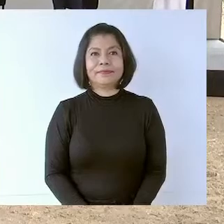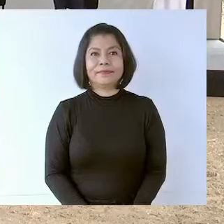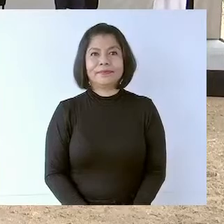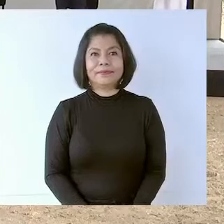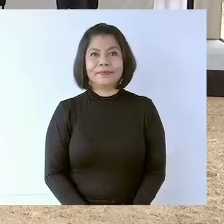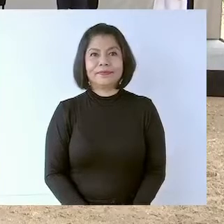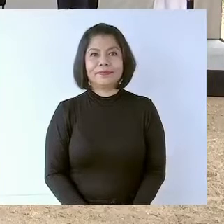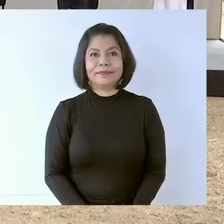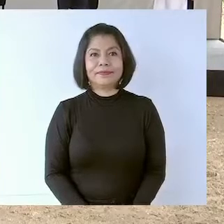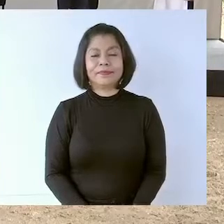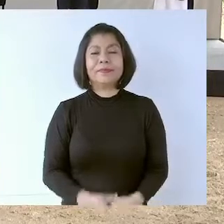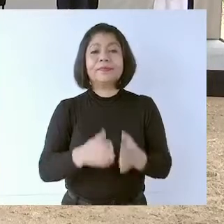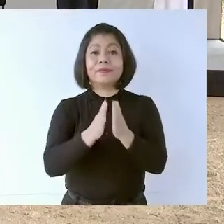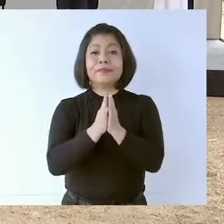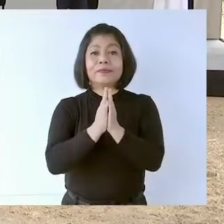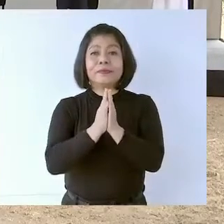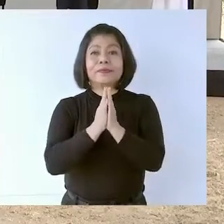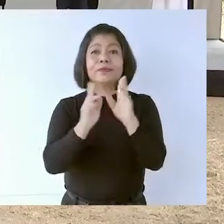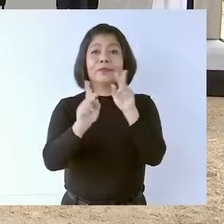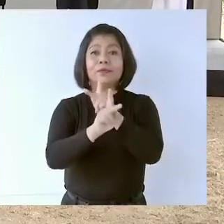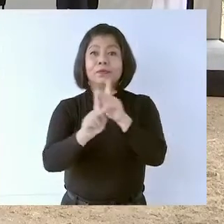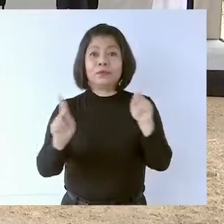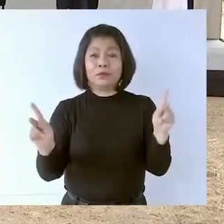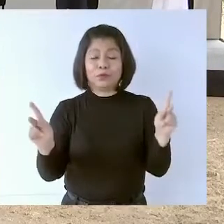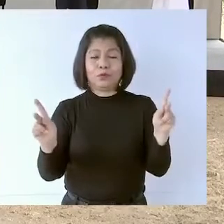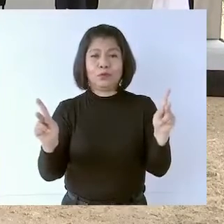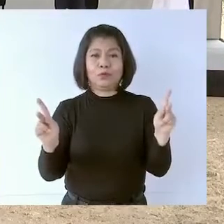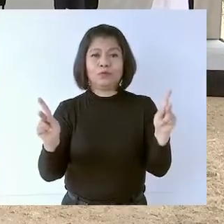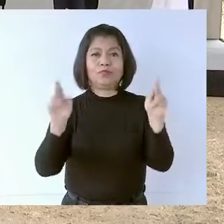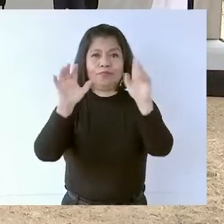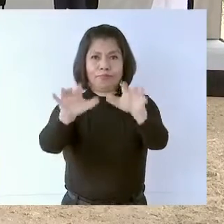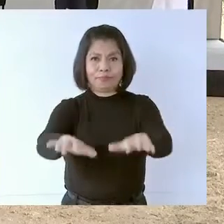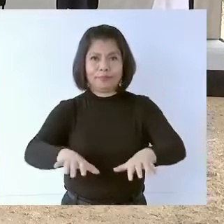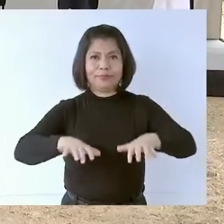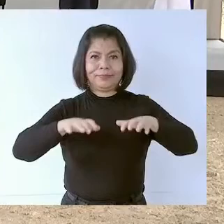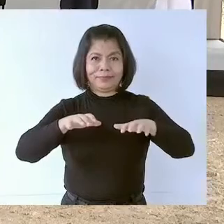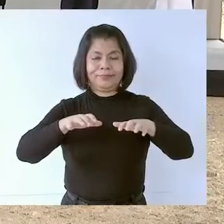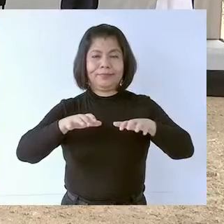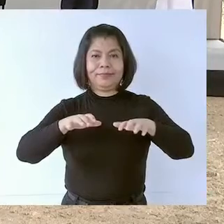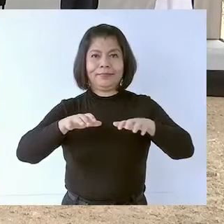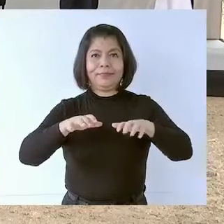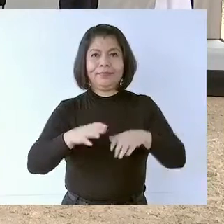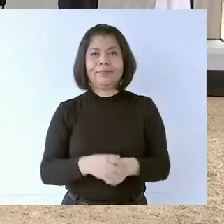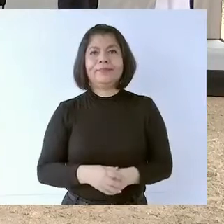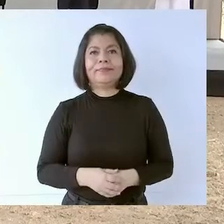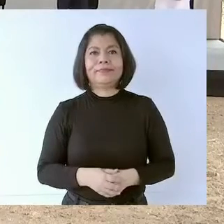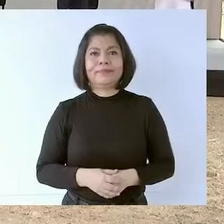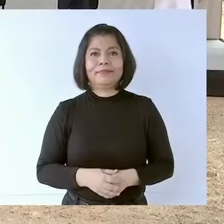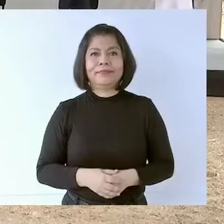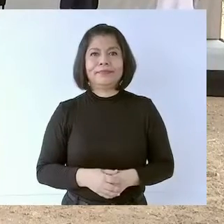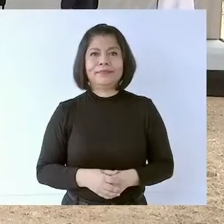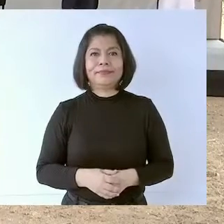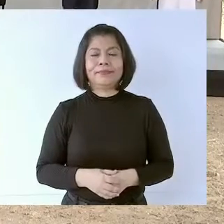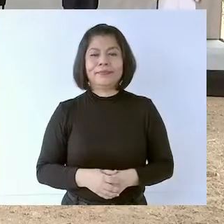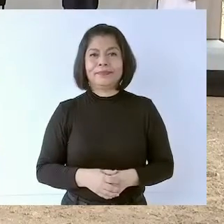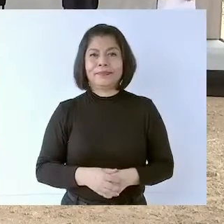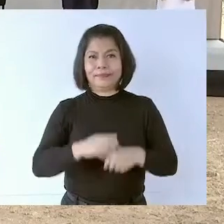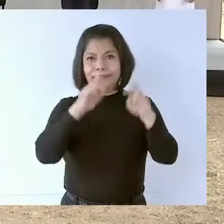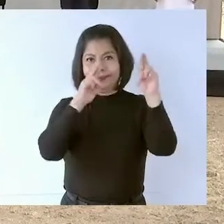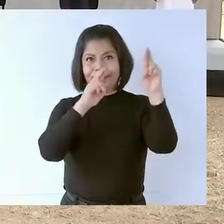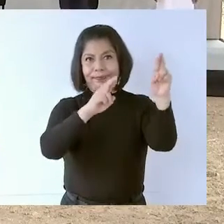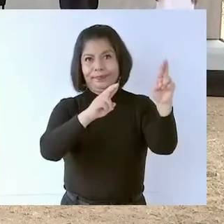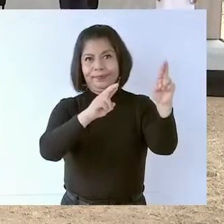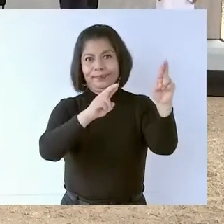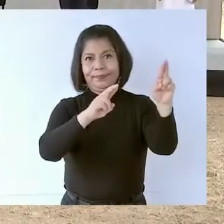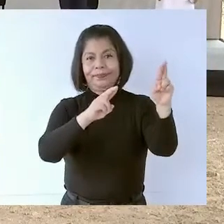Le solicitamos a todos los presentes guardar el debido respeto para entonar nuestro himno